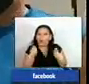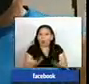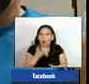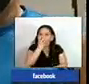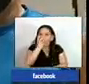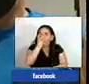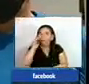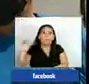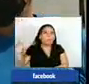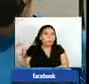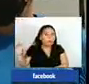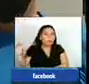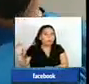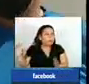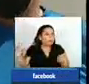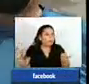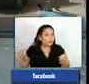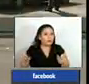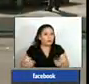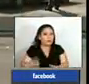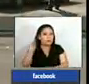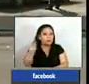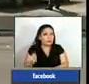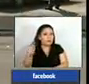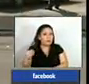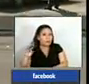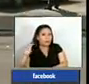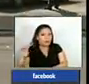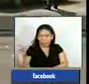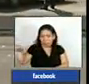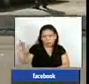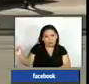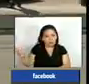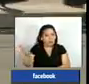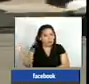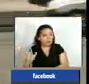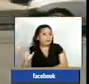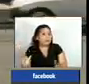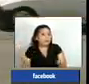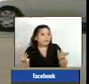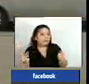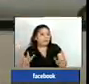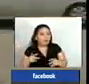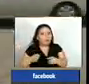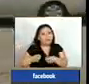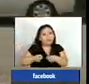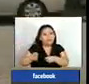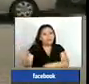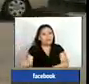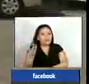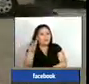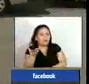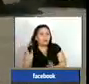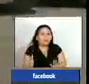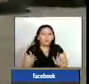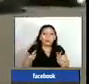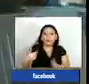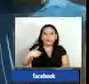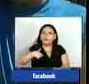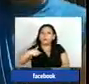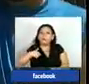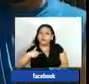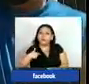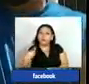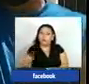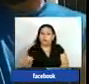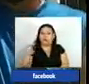oxígeno? Cuatro días, solo porque ellos dicen que es la nueva administración. Porque me he tardado